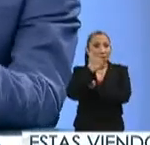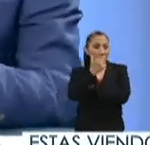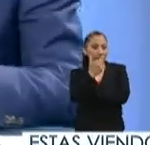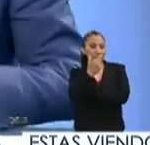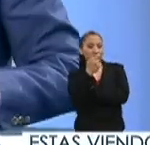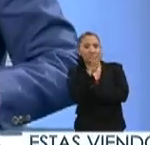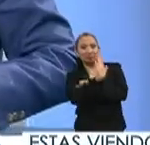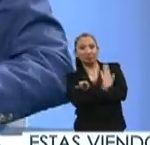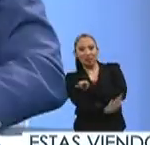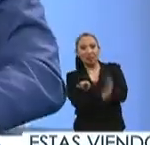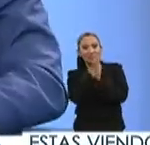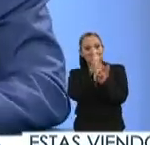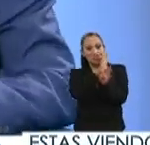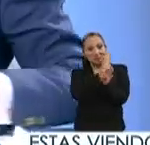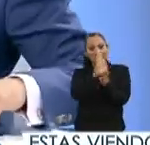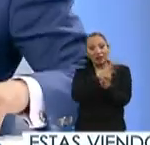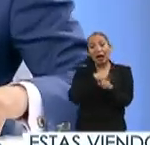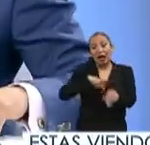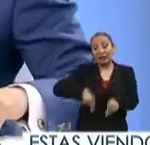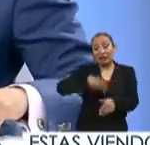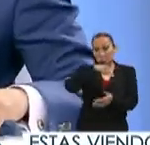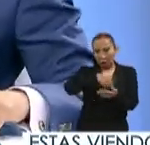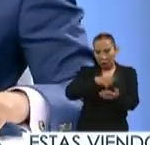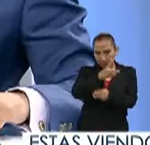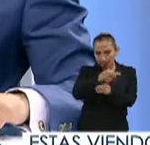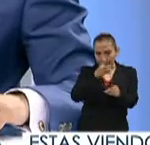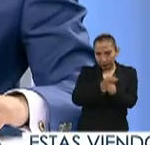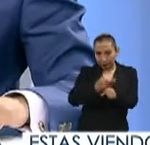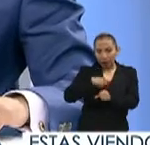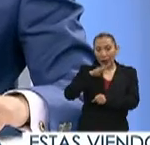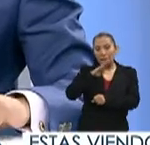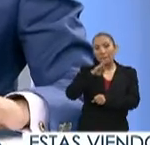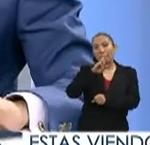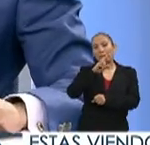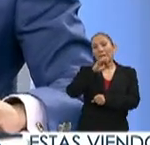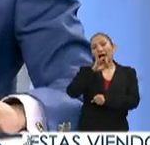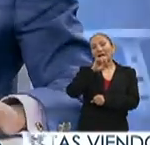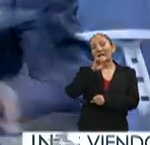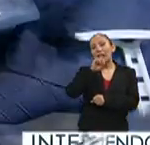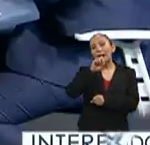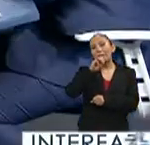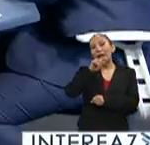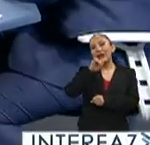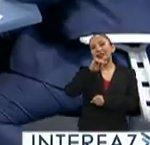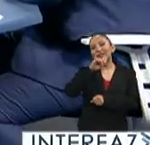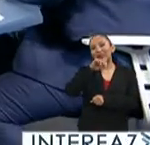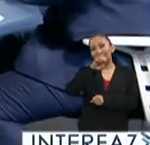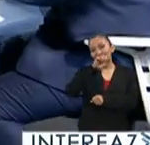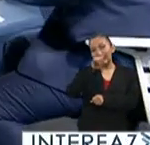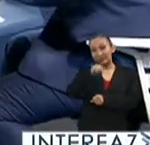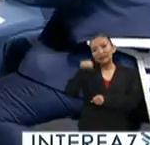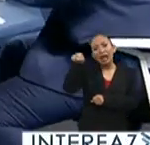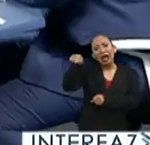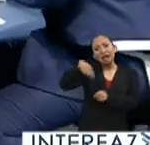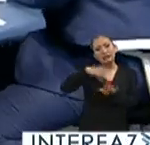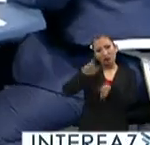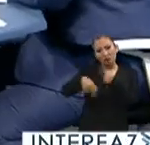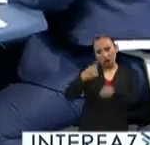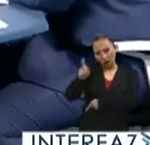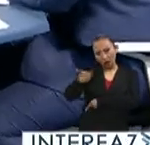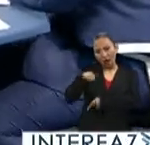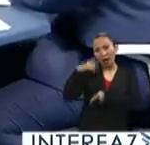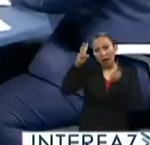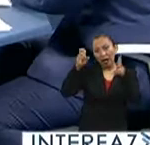pues este beneficio. Tenemos en el estudio a Brian Martínez Rodríguez. Él es, él se fue en una beca